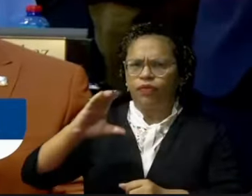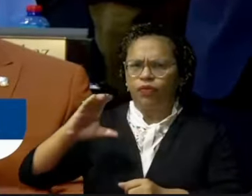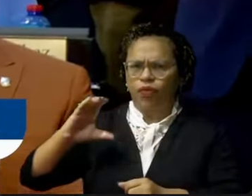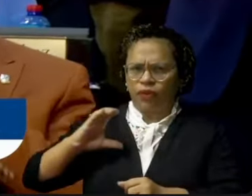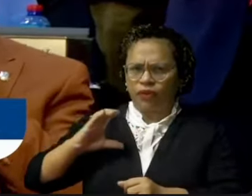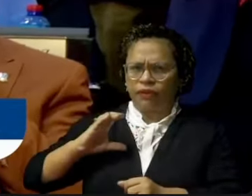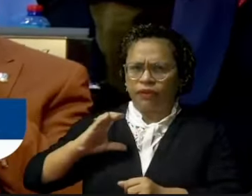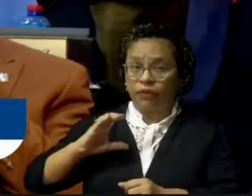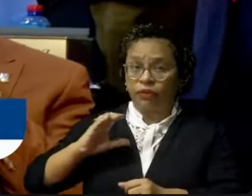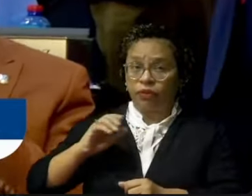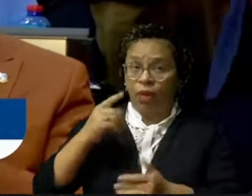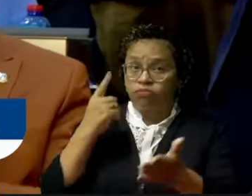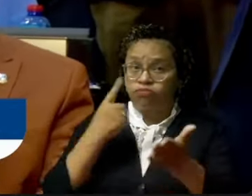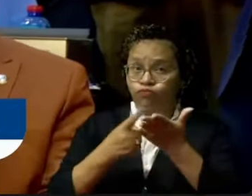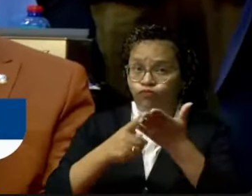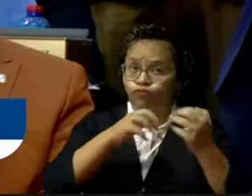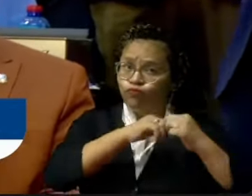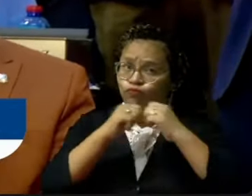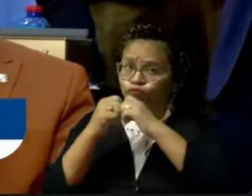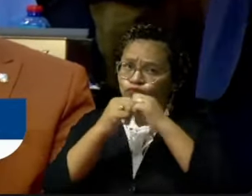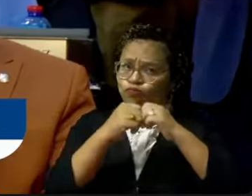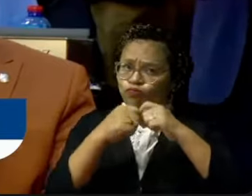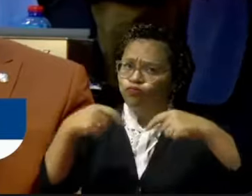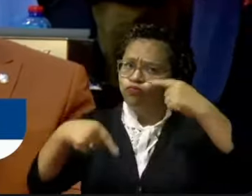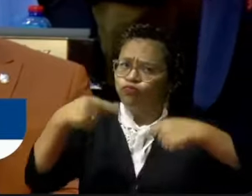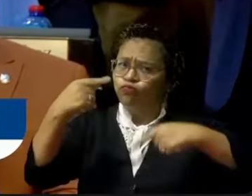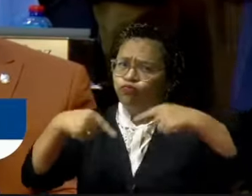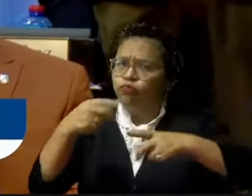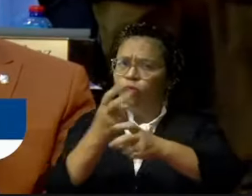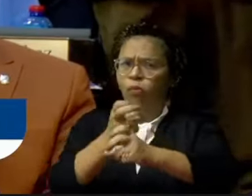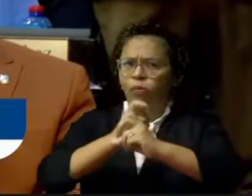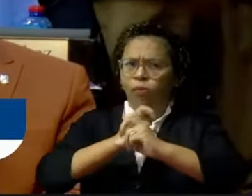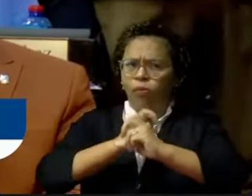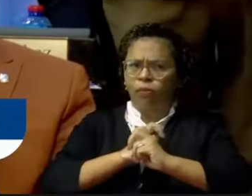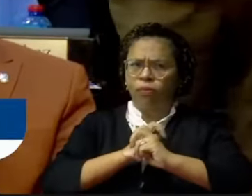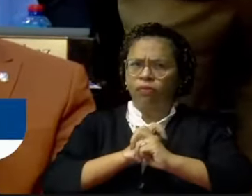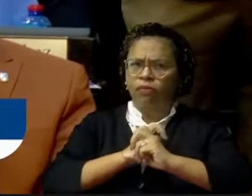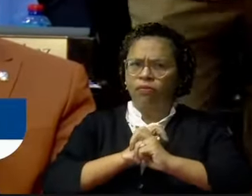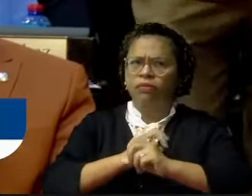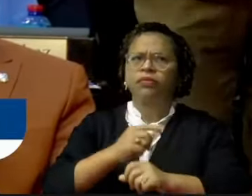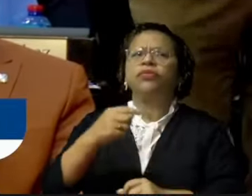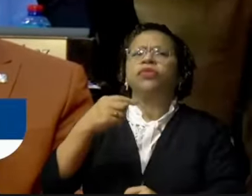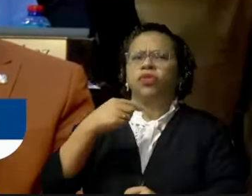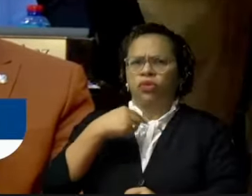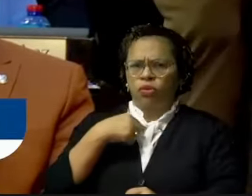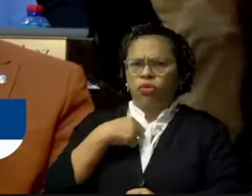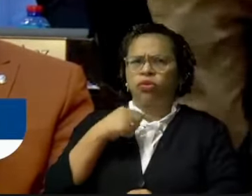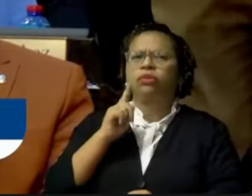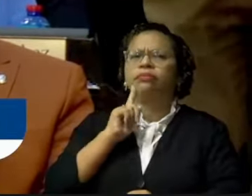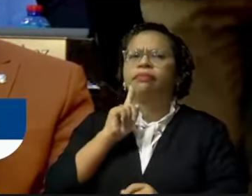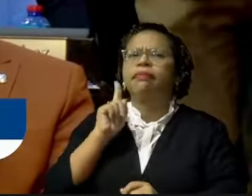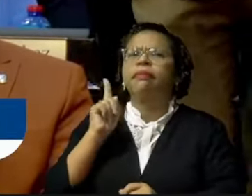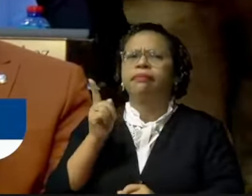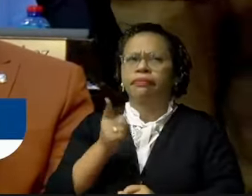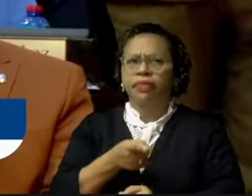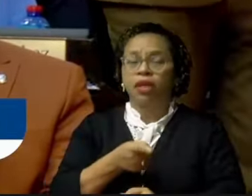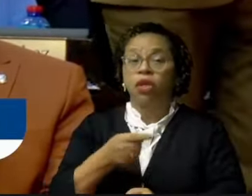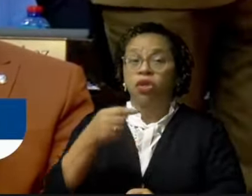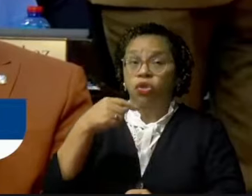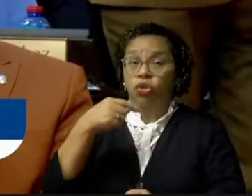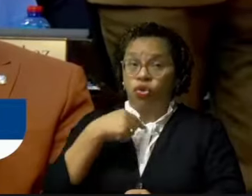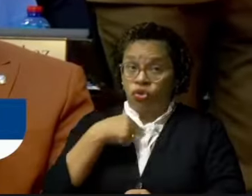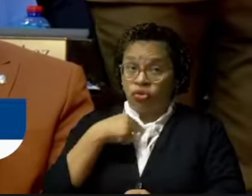Y yo recuerdo que le respondí: no iré a defender préstamos, ni iré a